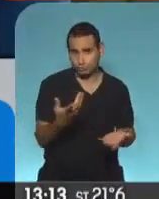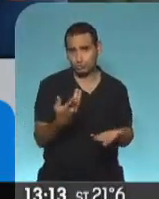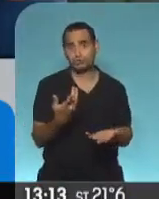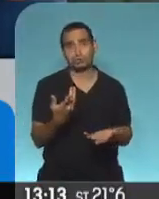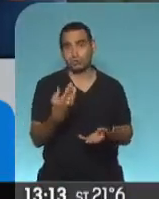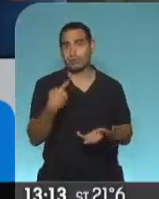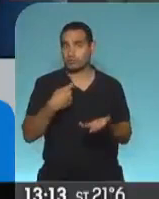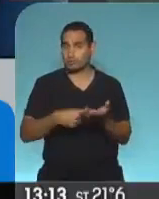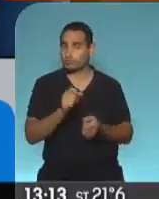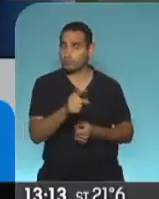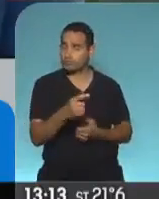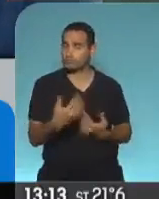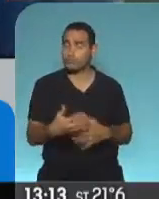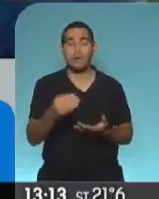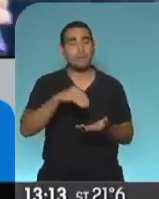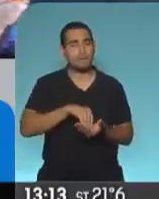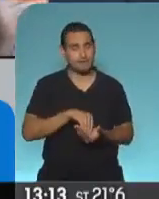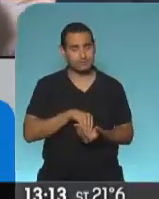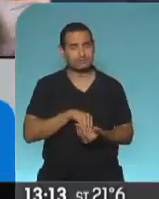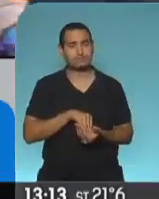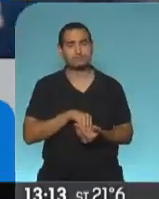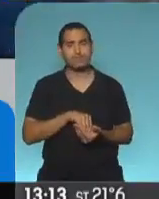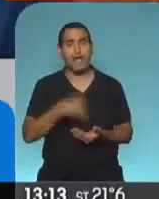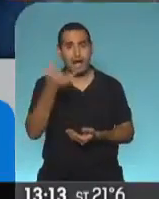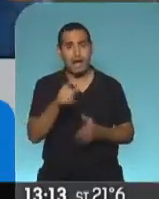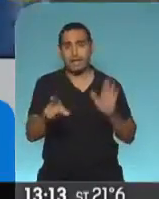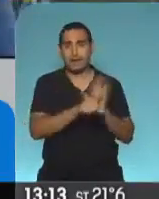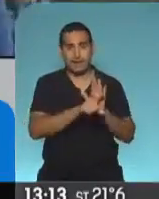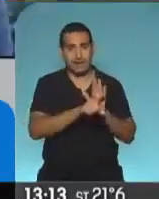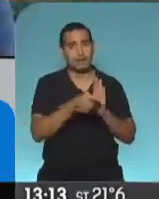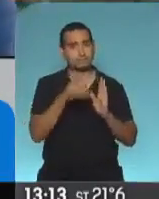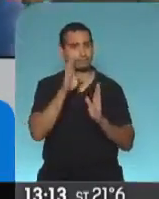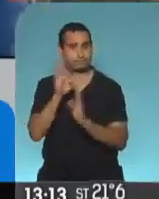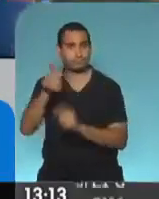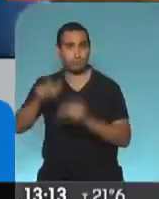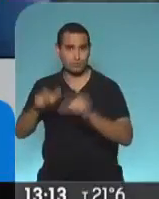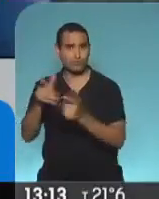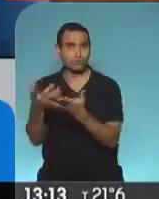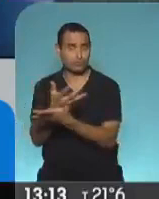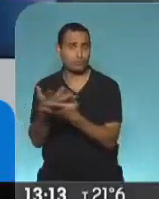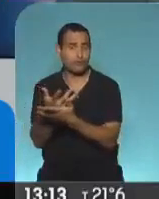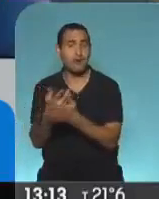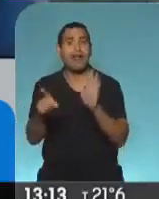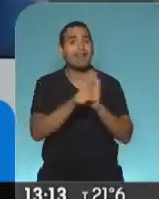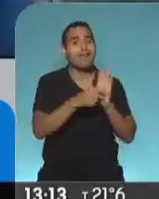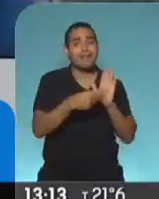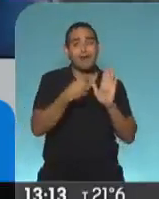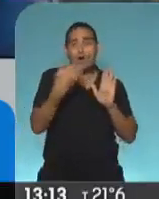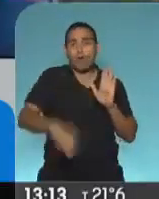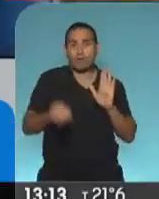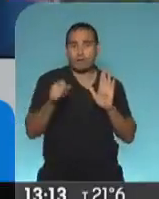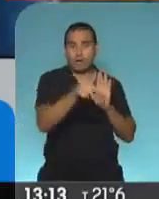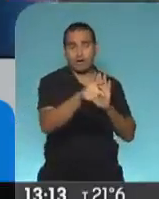ciudadanía por las decisiones que han tomado. Y una cosa más, hay una ley de víctimas que está vigente, una ley de víctimas que obliga a los